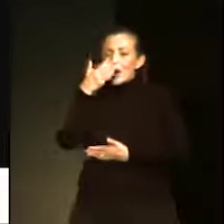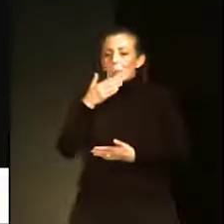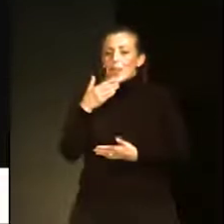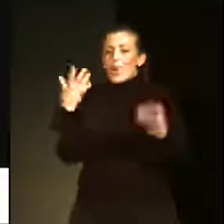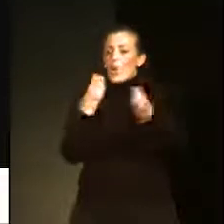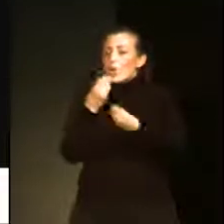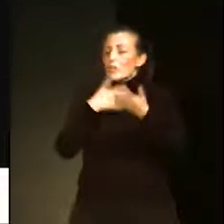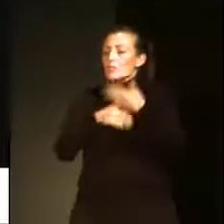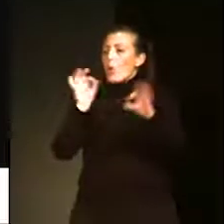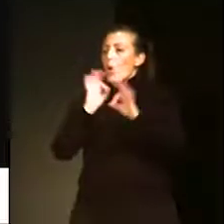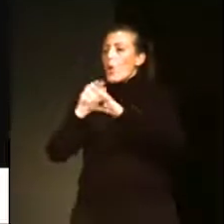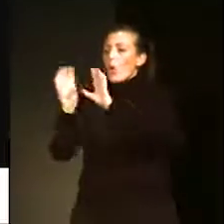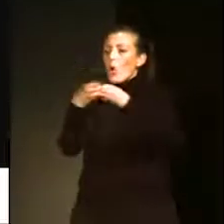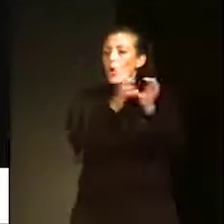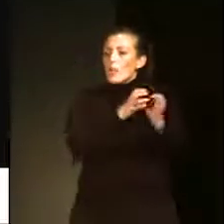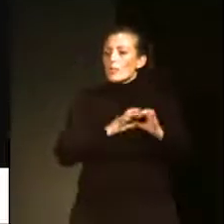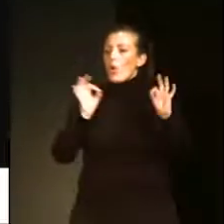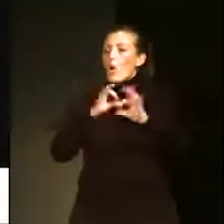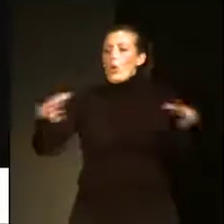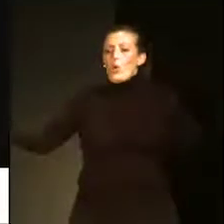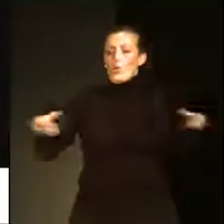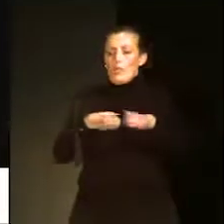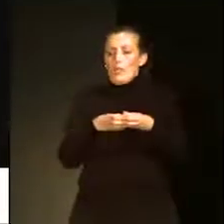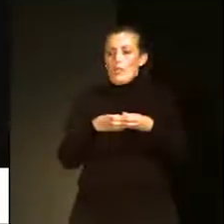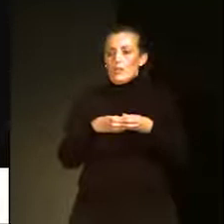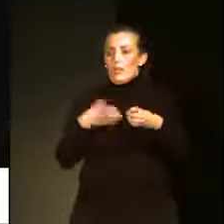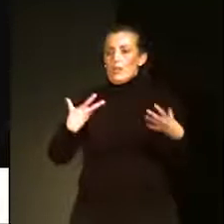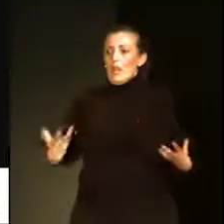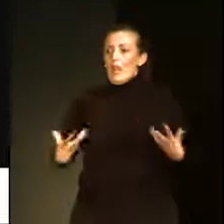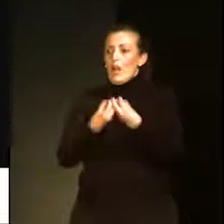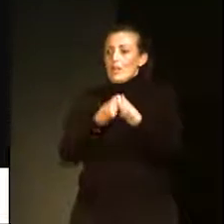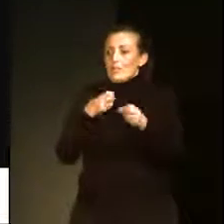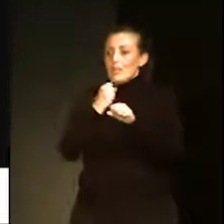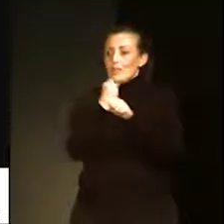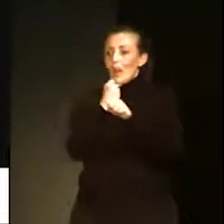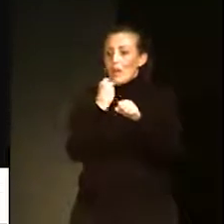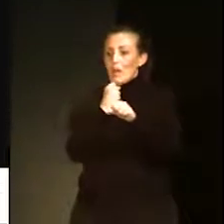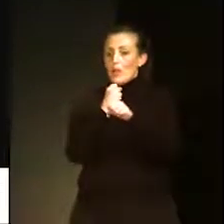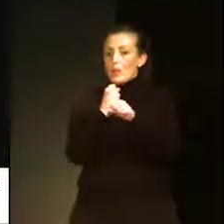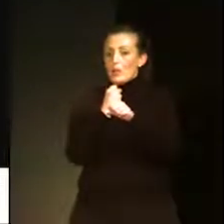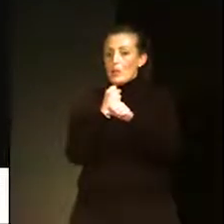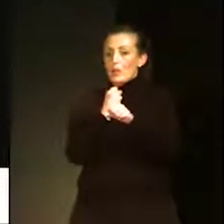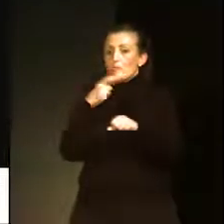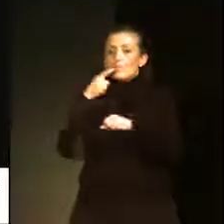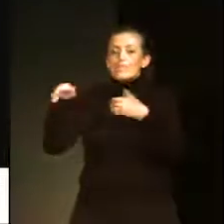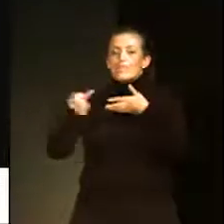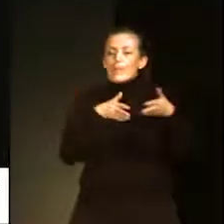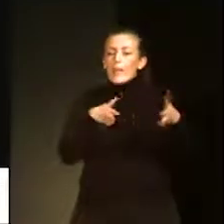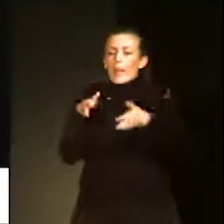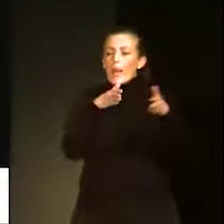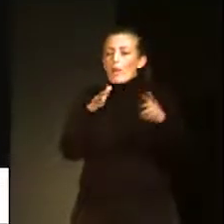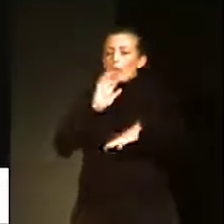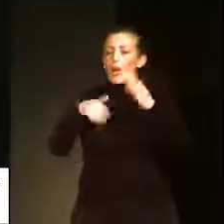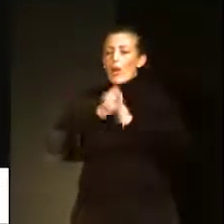con discapacidad o entre colectivos y comunidades, cómo se acompaña su trabajo y cuáles han sido los caminos recorridos